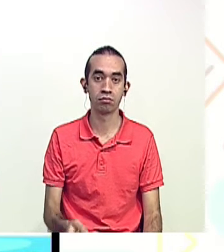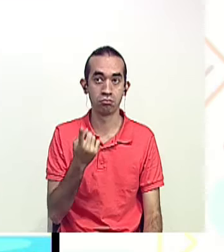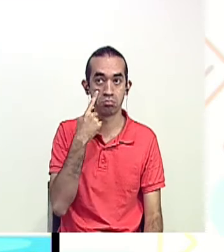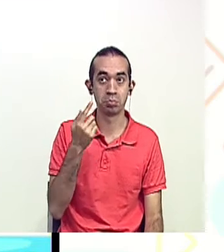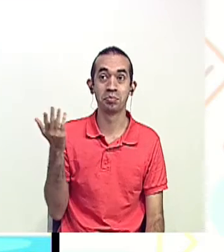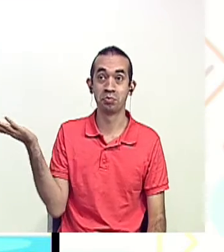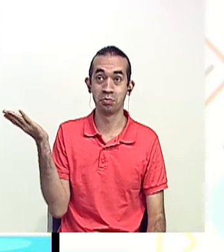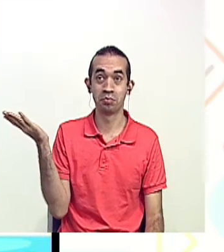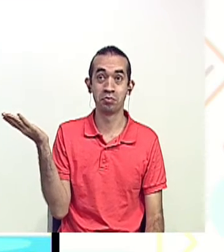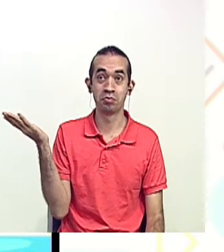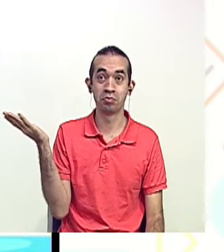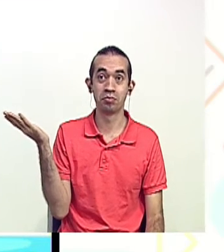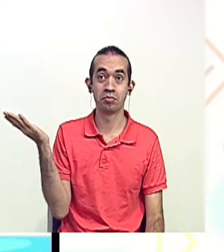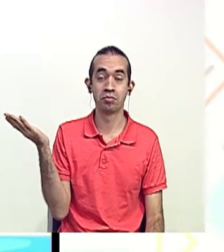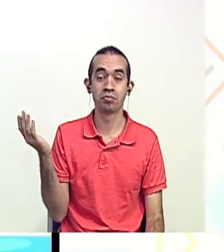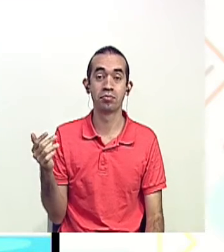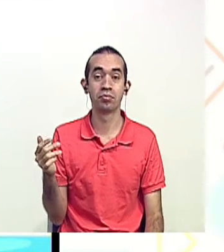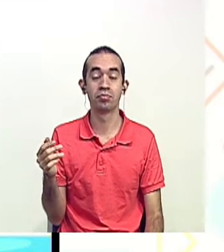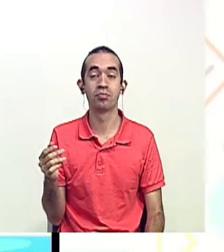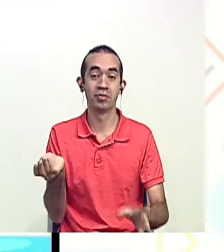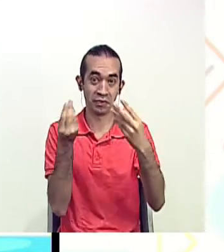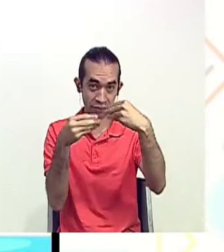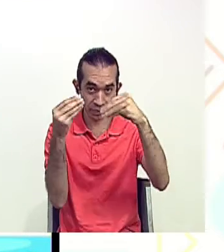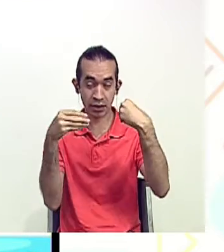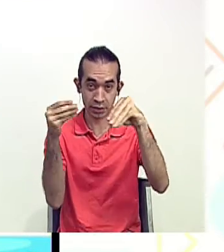Resulta que un comerciante